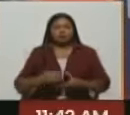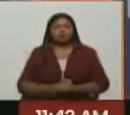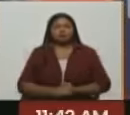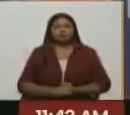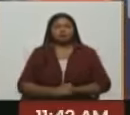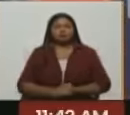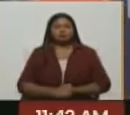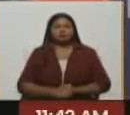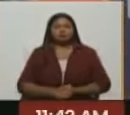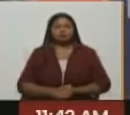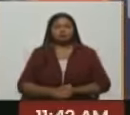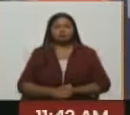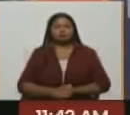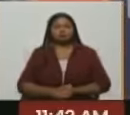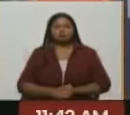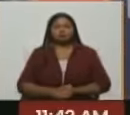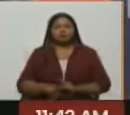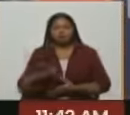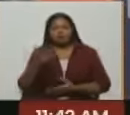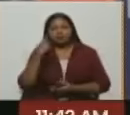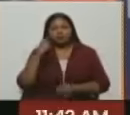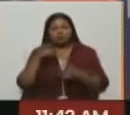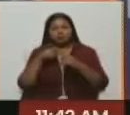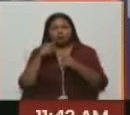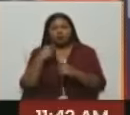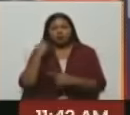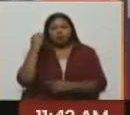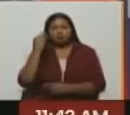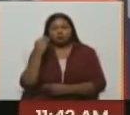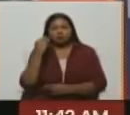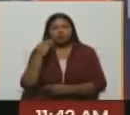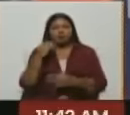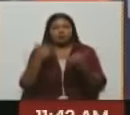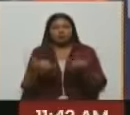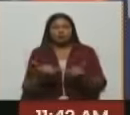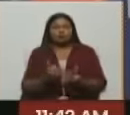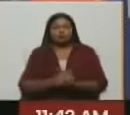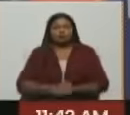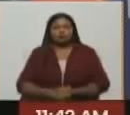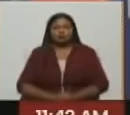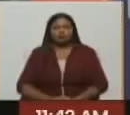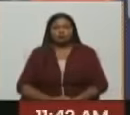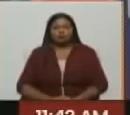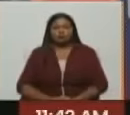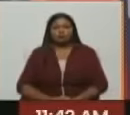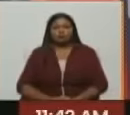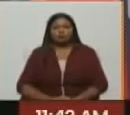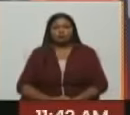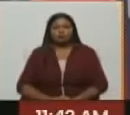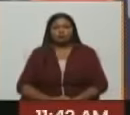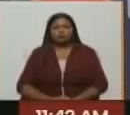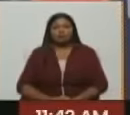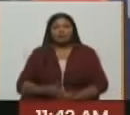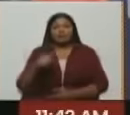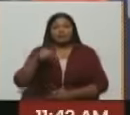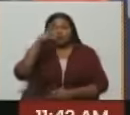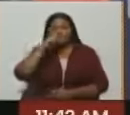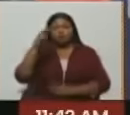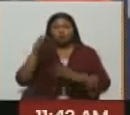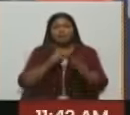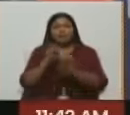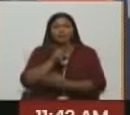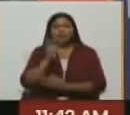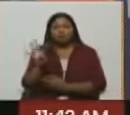pareciera, por toda la expectativa que ha causado, inclusive desde principios de este año